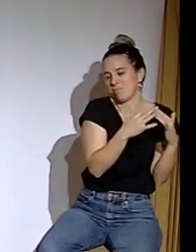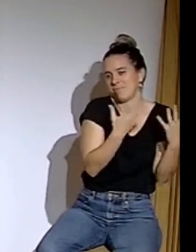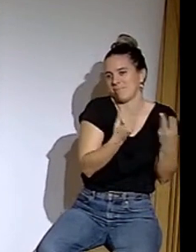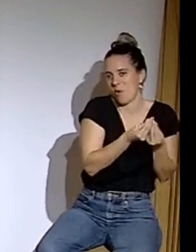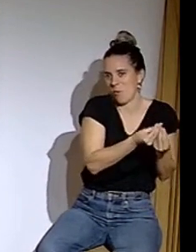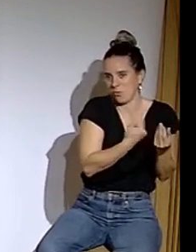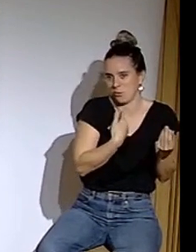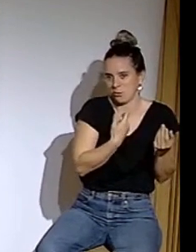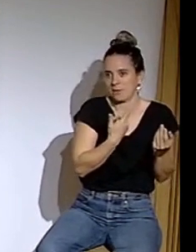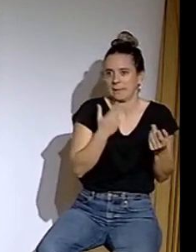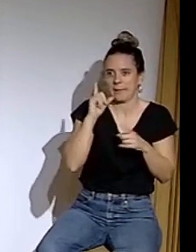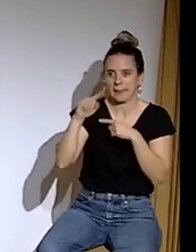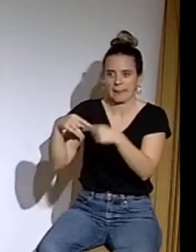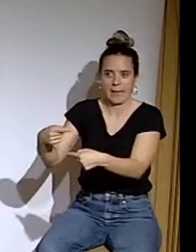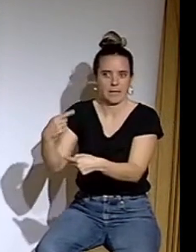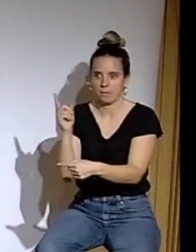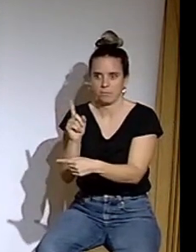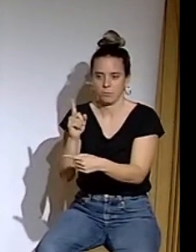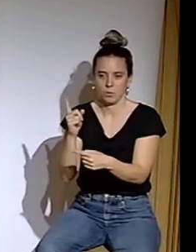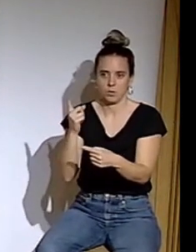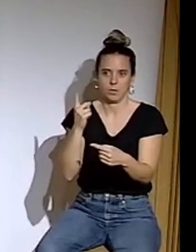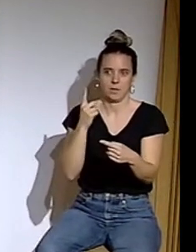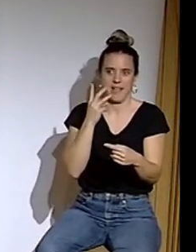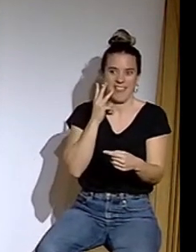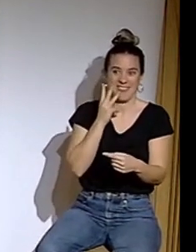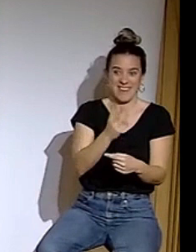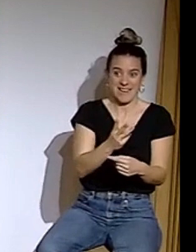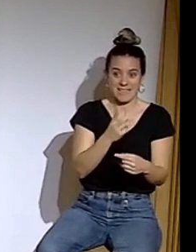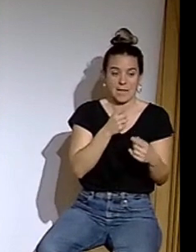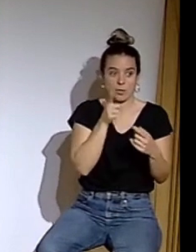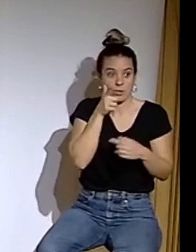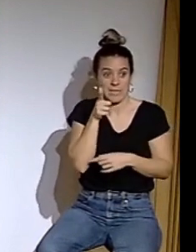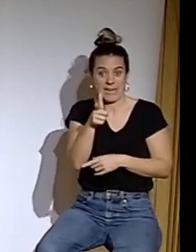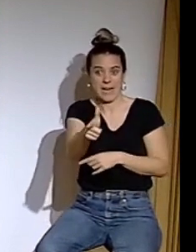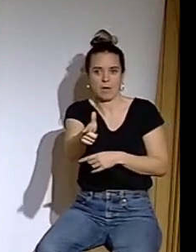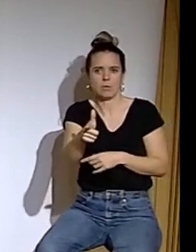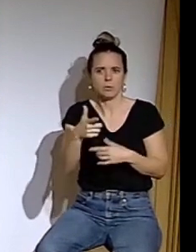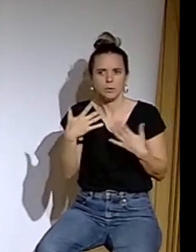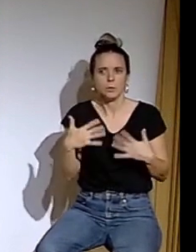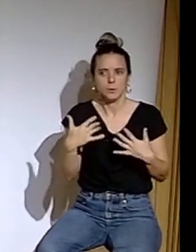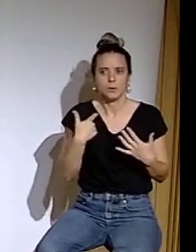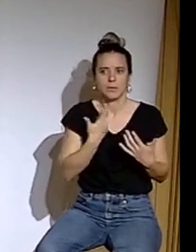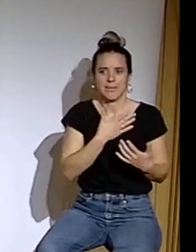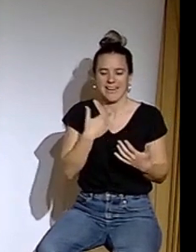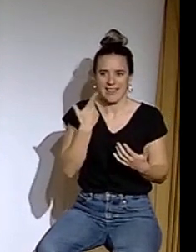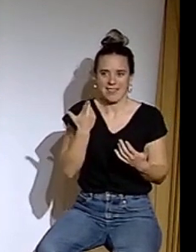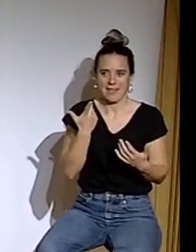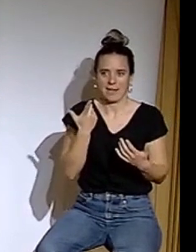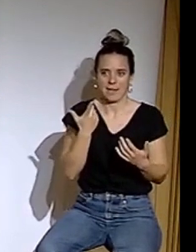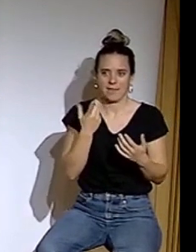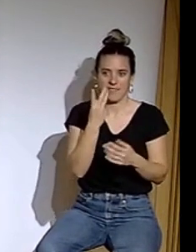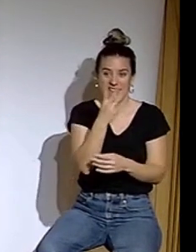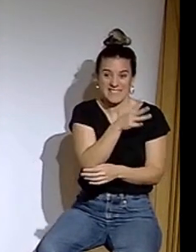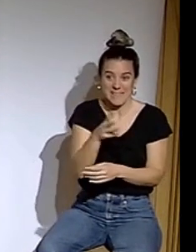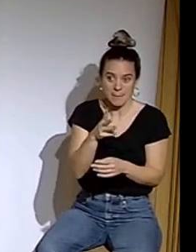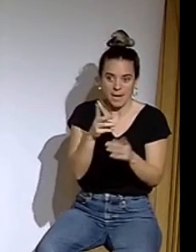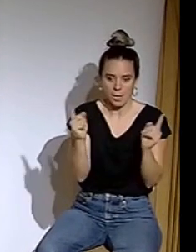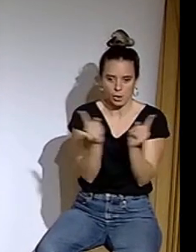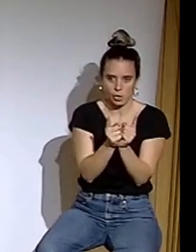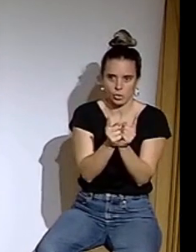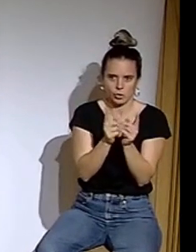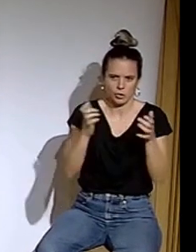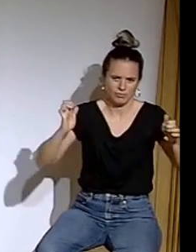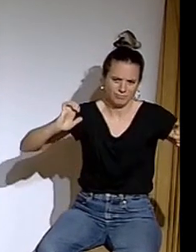acá lo gestiona diariamente cuando uno es está lejos es como lo tiene que gestionar en tres semanas un mes